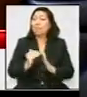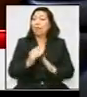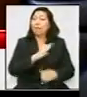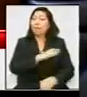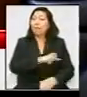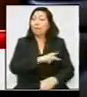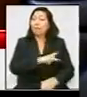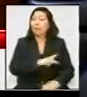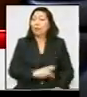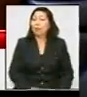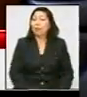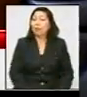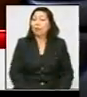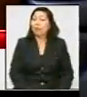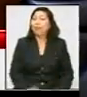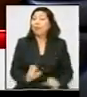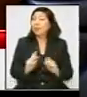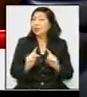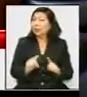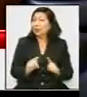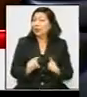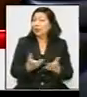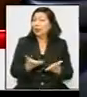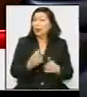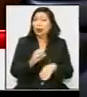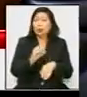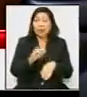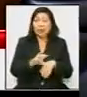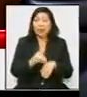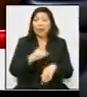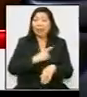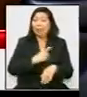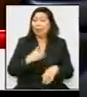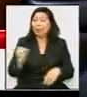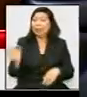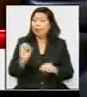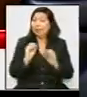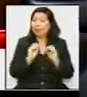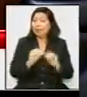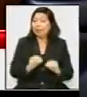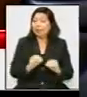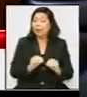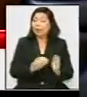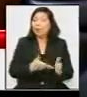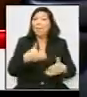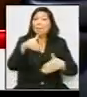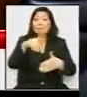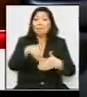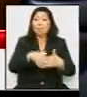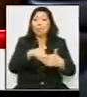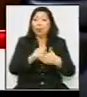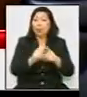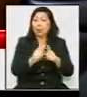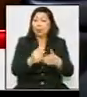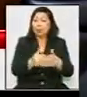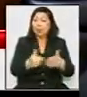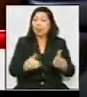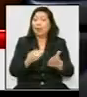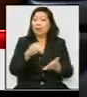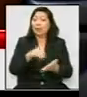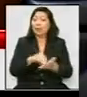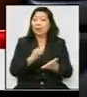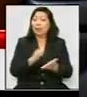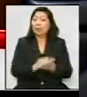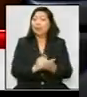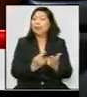Fuerza Popular. Se incumple en citar a Consejo Directivo, se incumple en llevar a votación una cuestión previa planteada